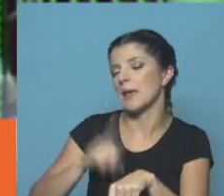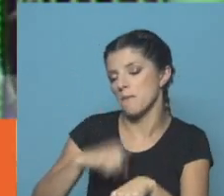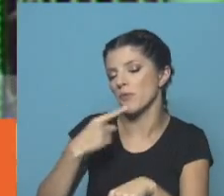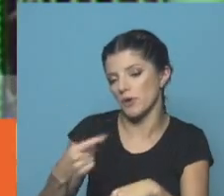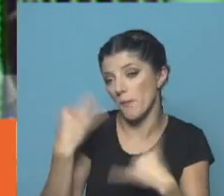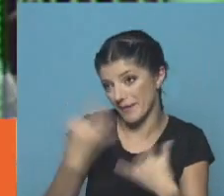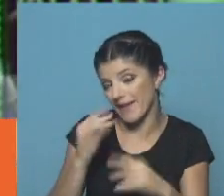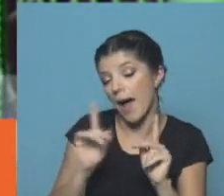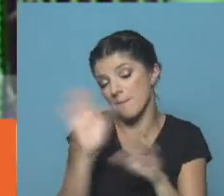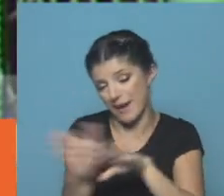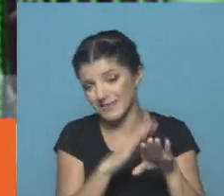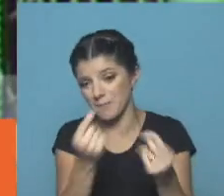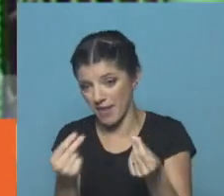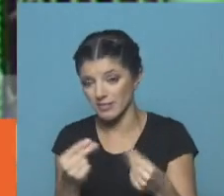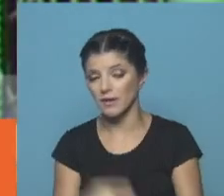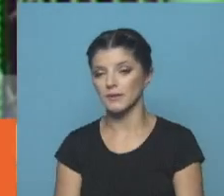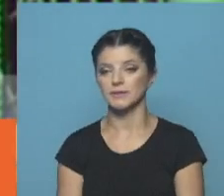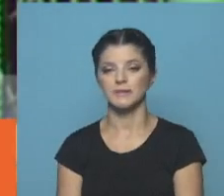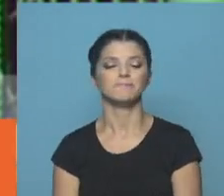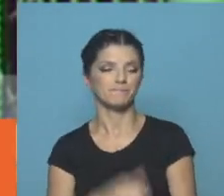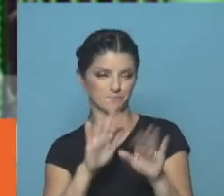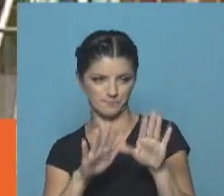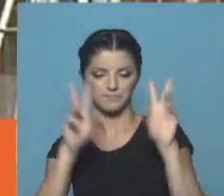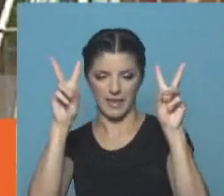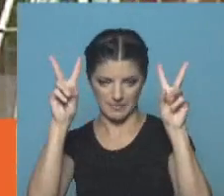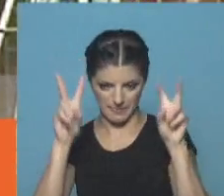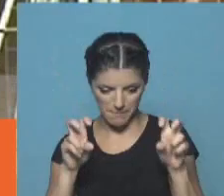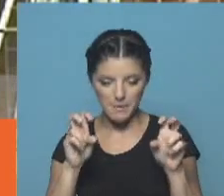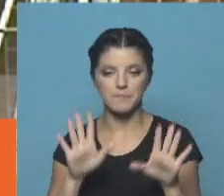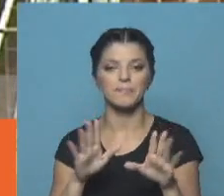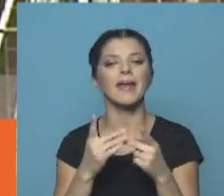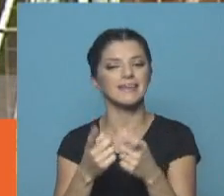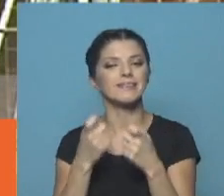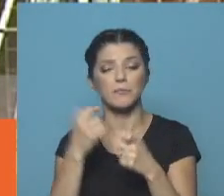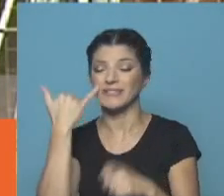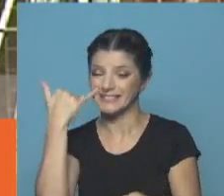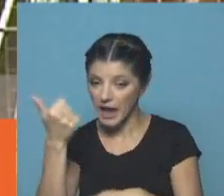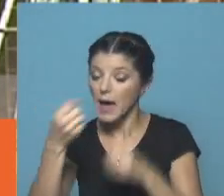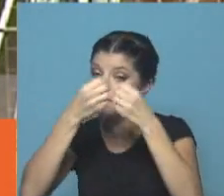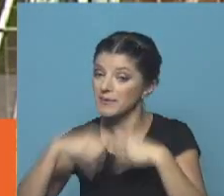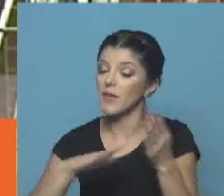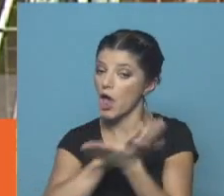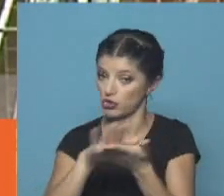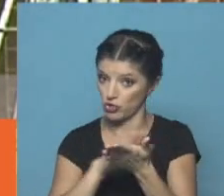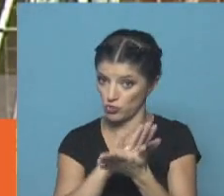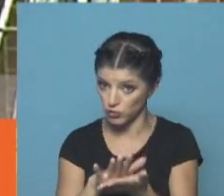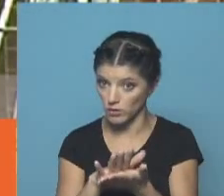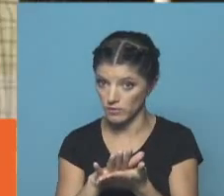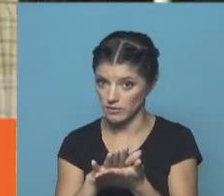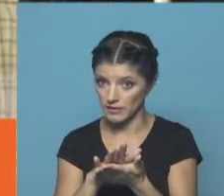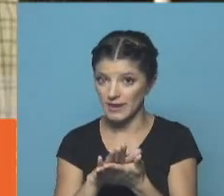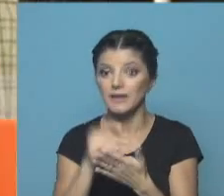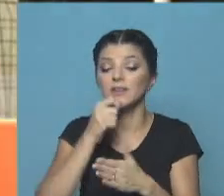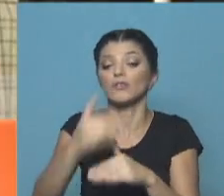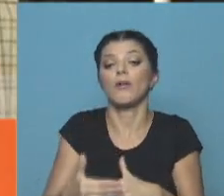también? El tema es que es necesario tomar acciones urgentes. Cuanto antes